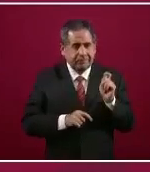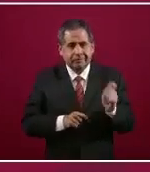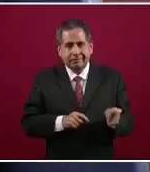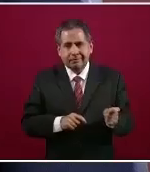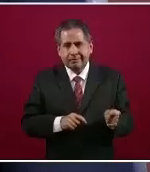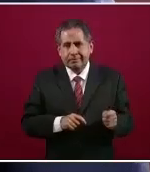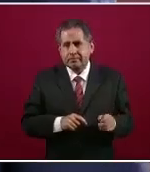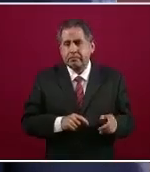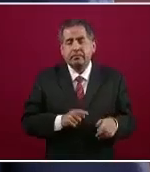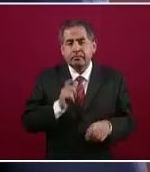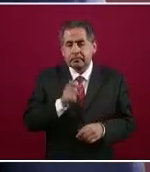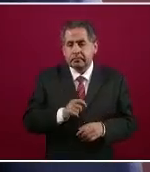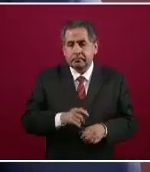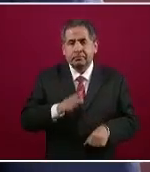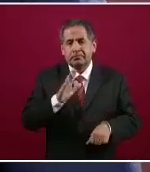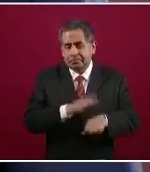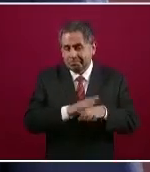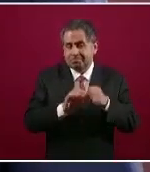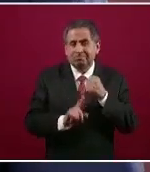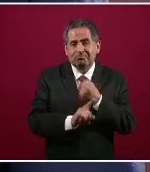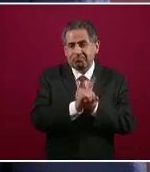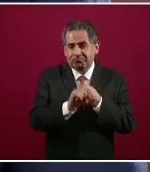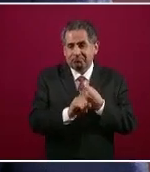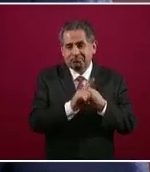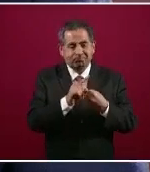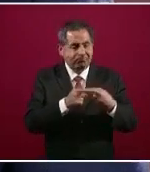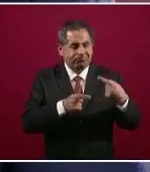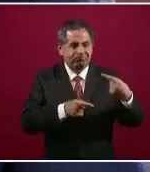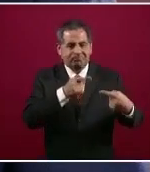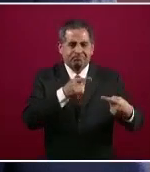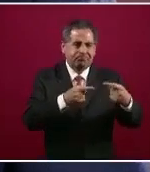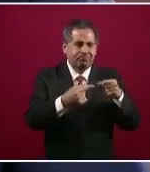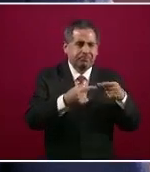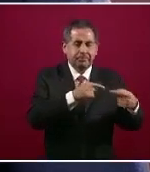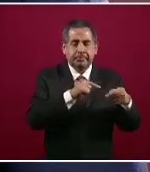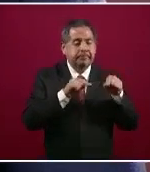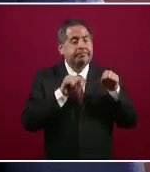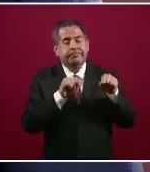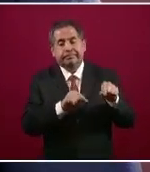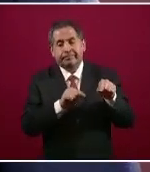donde hay más problemas de